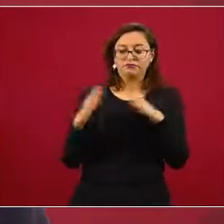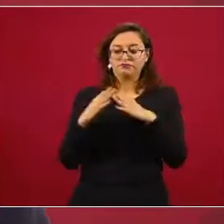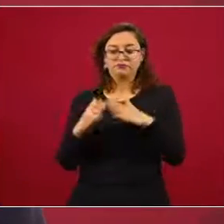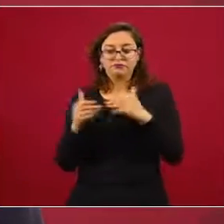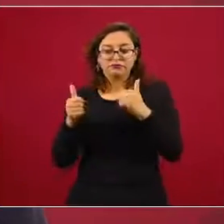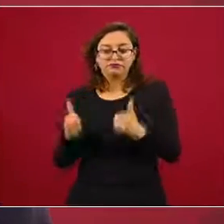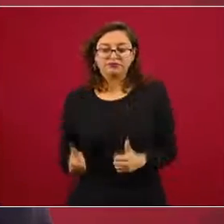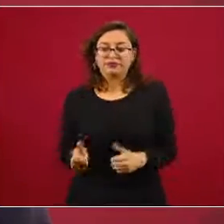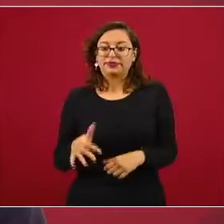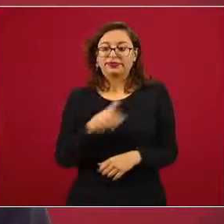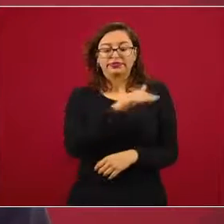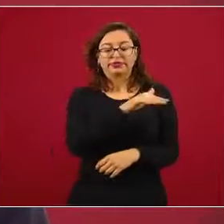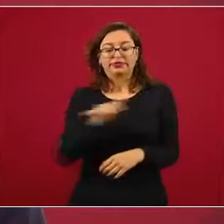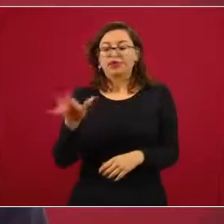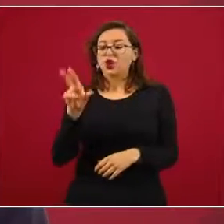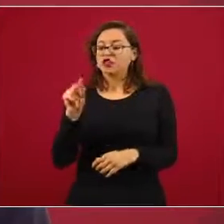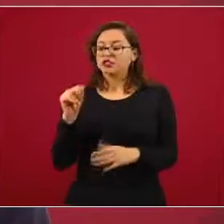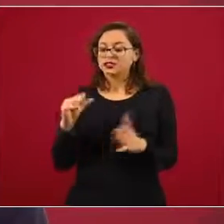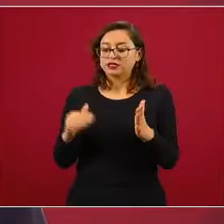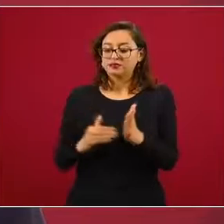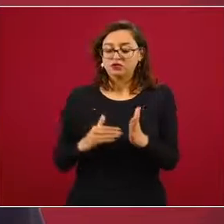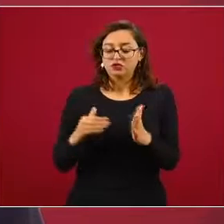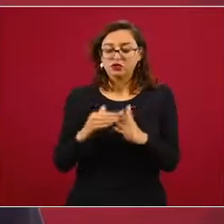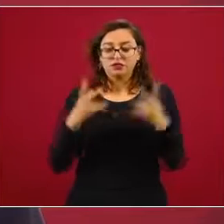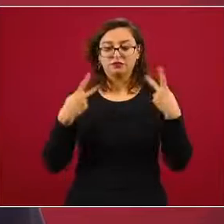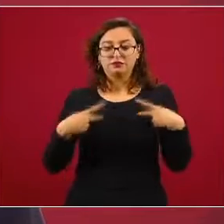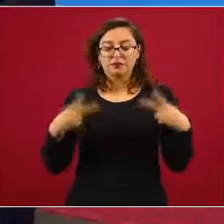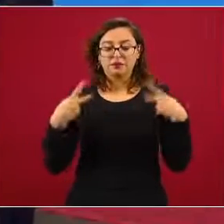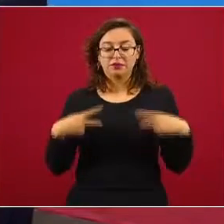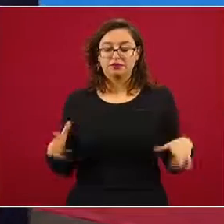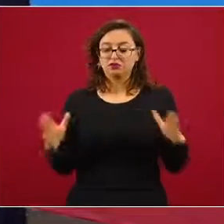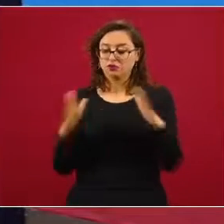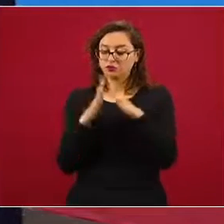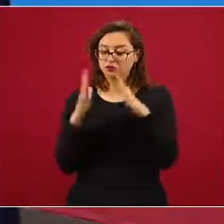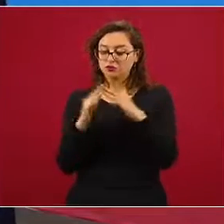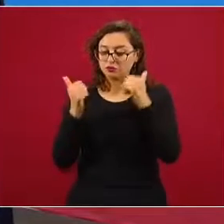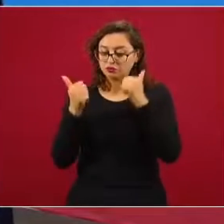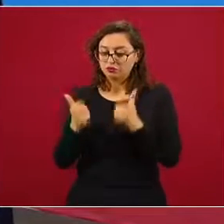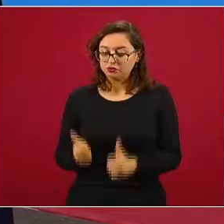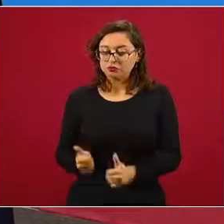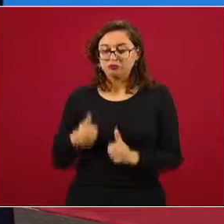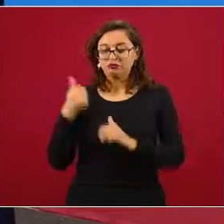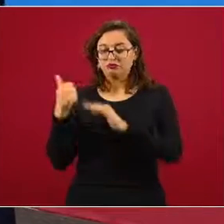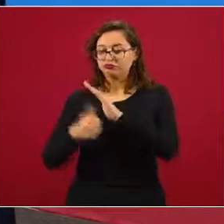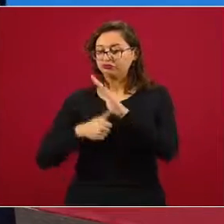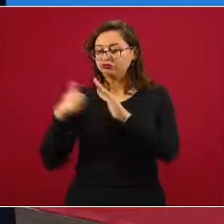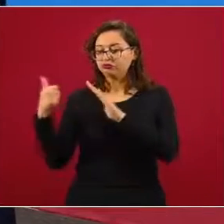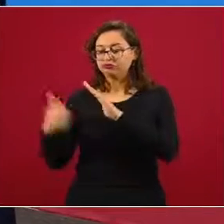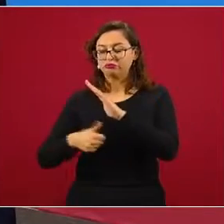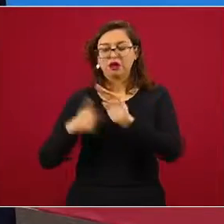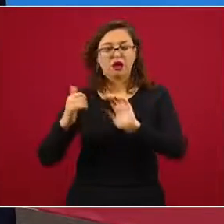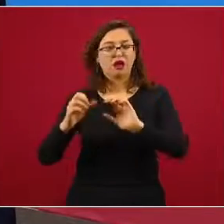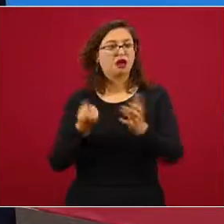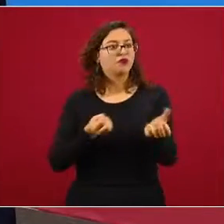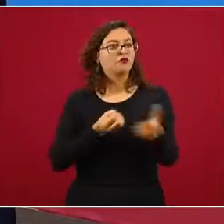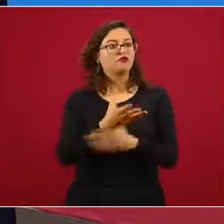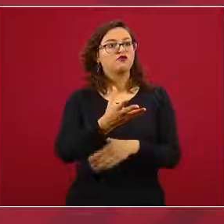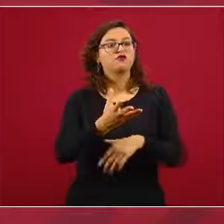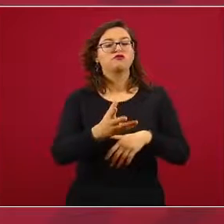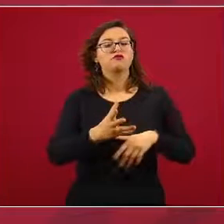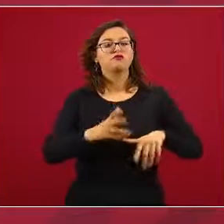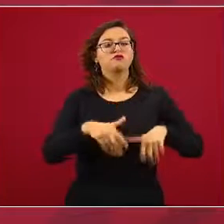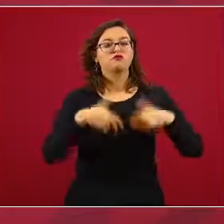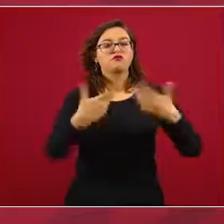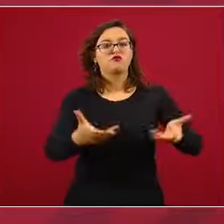resguardo generalizado, 80 millones de personas que pasaron fuera de la vía pública, fuera de lugares